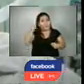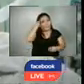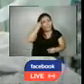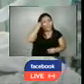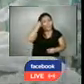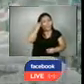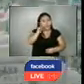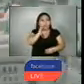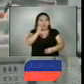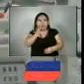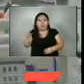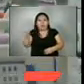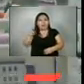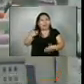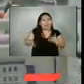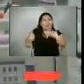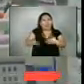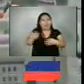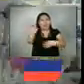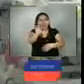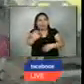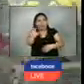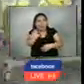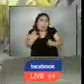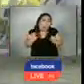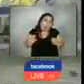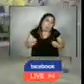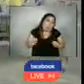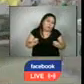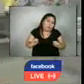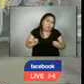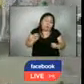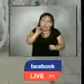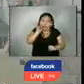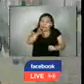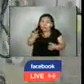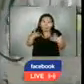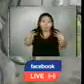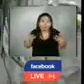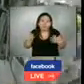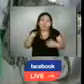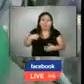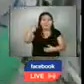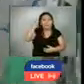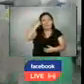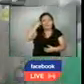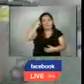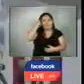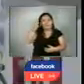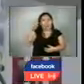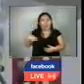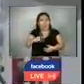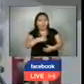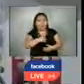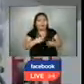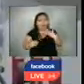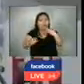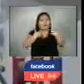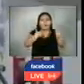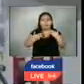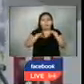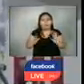que se tienen para este enero no sean las que los profesionales dicen, ¿verdad?